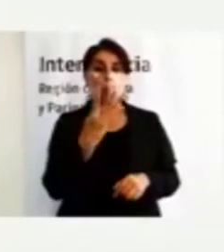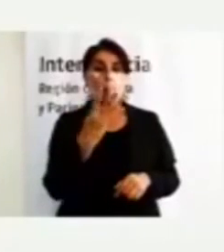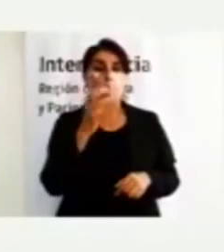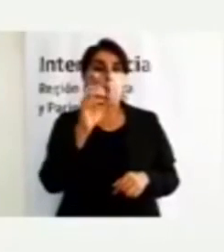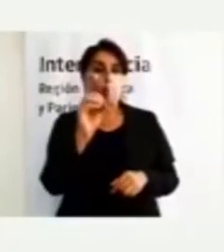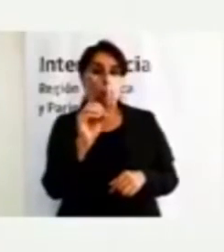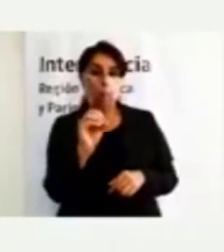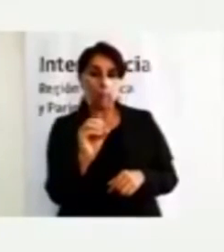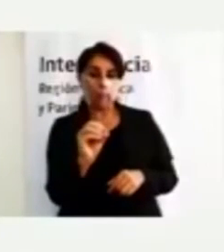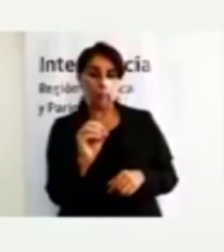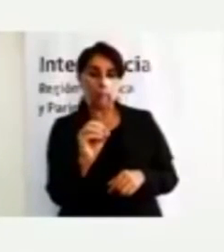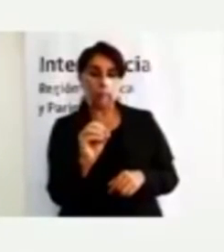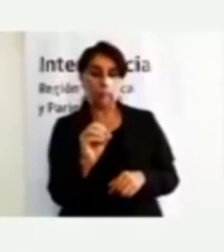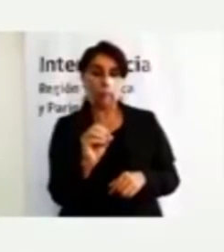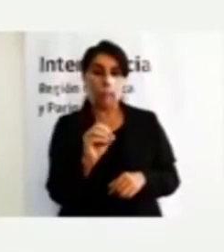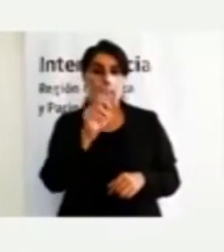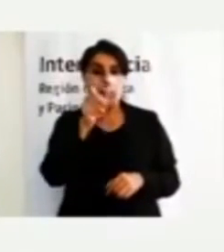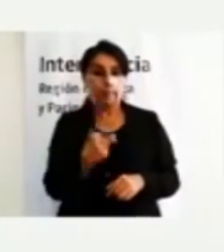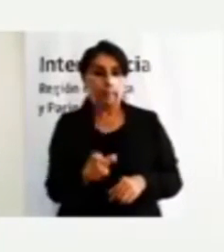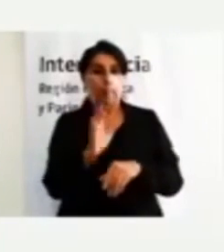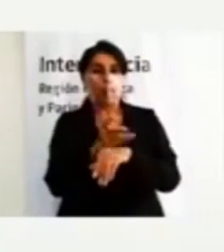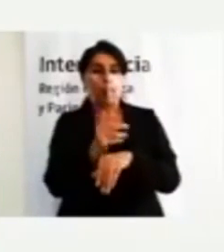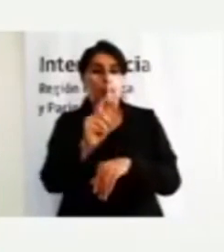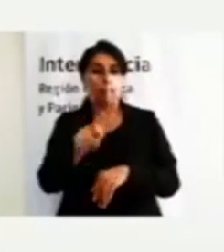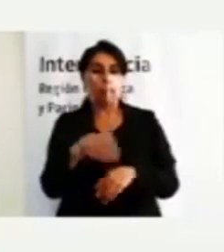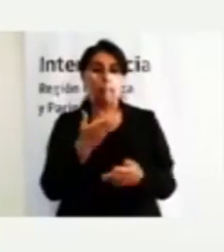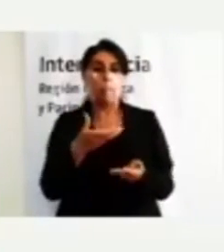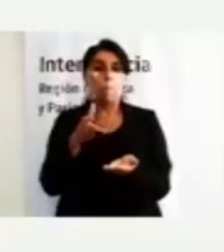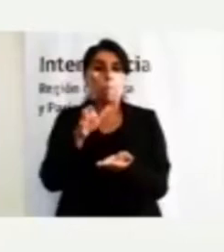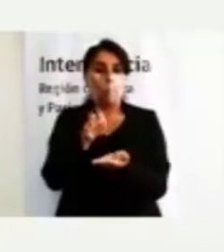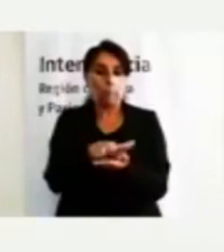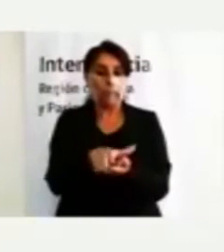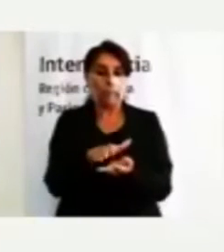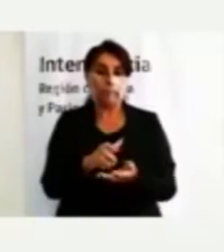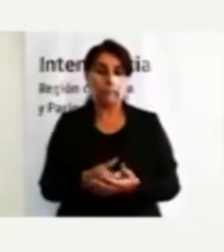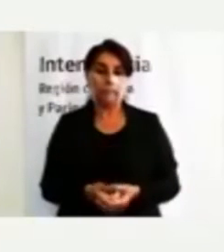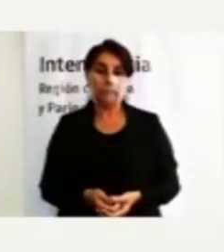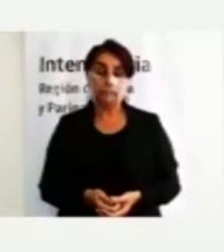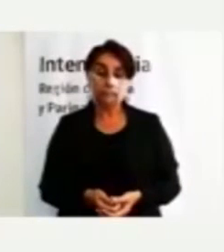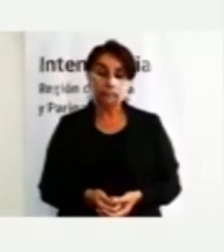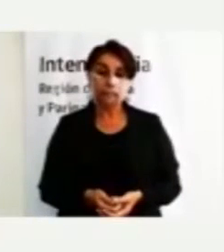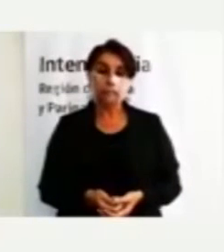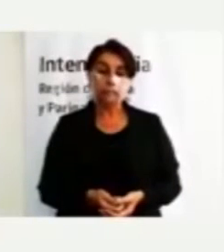40 ariqueños y parinacotenses fallecidos.